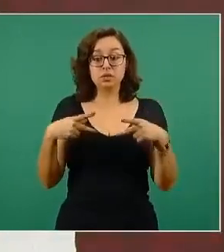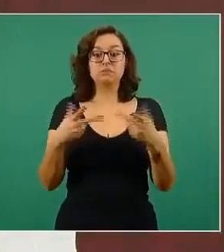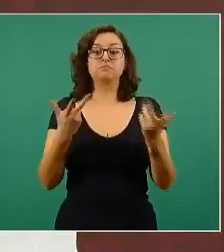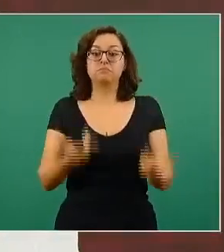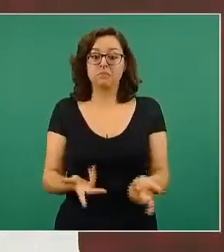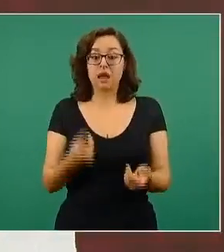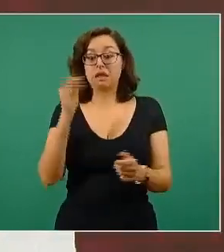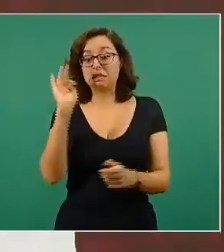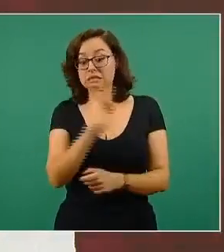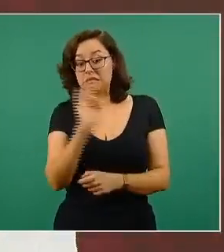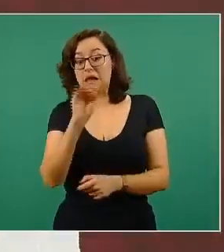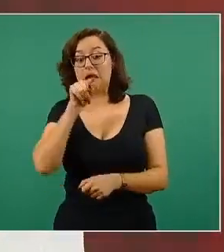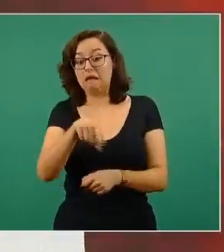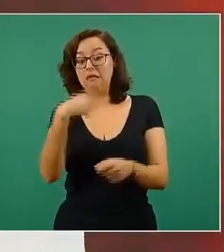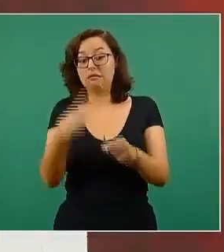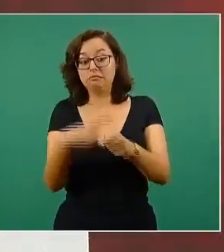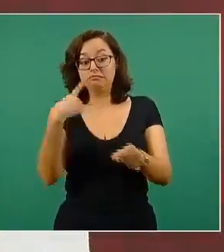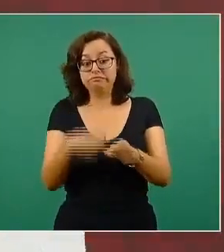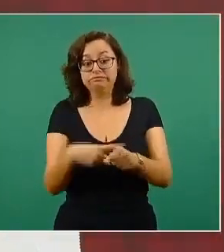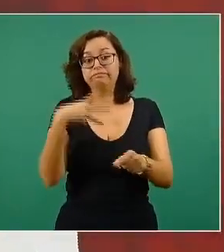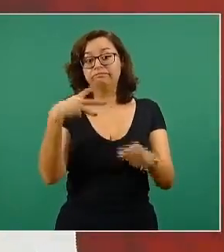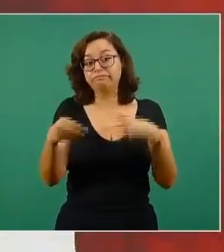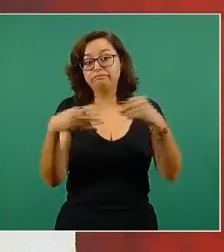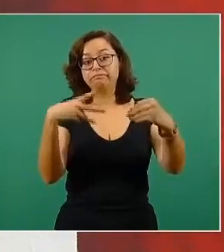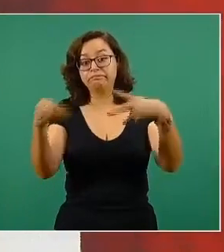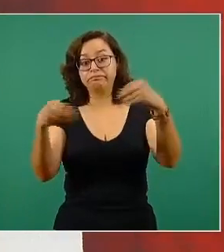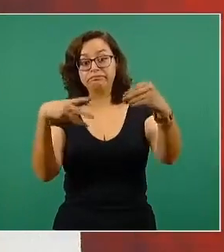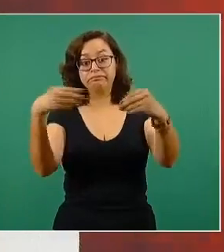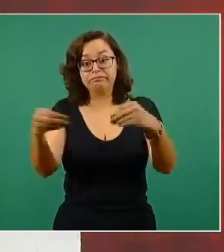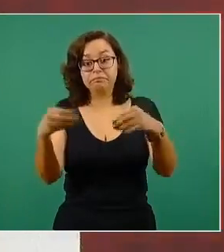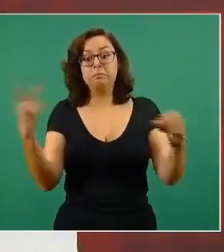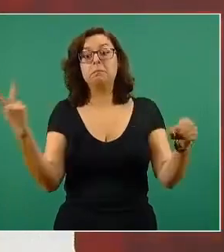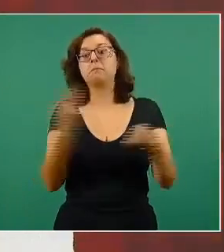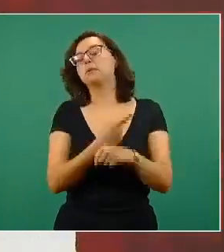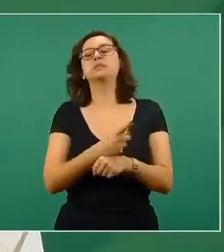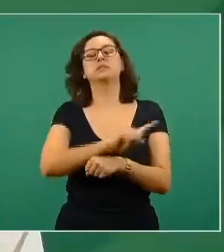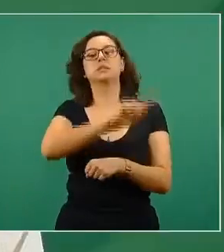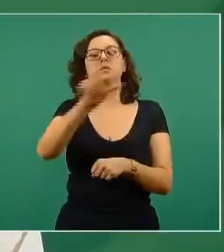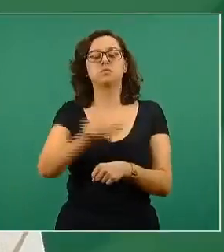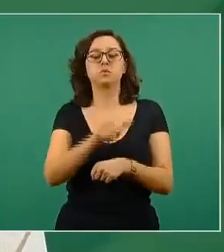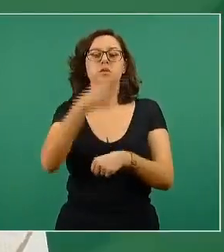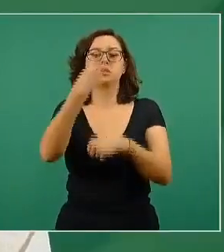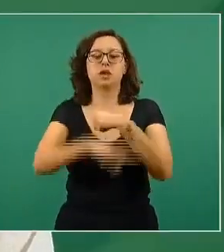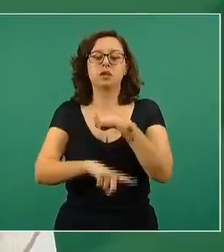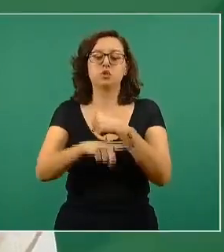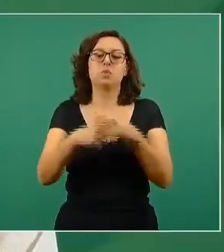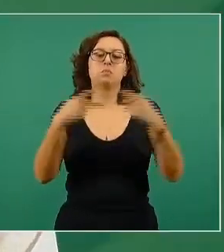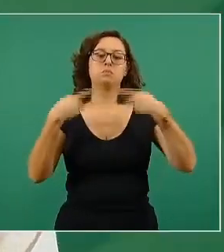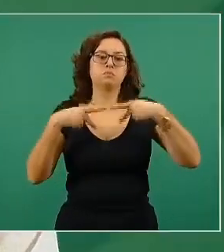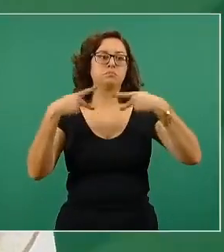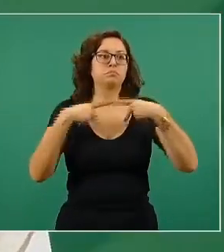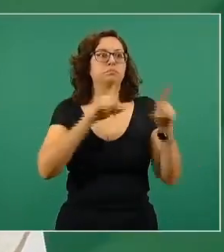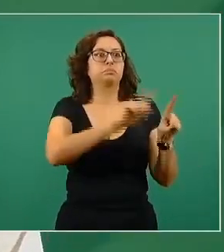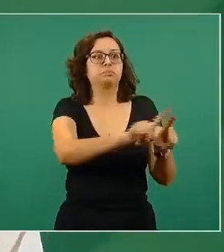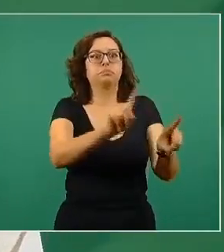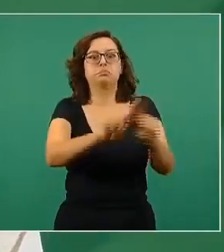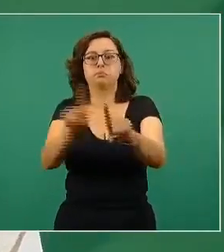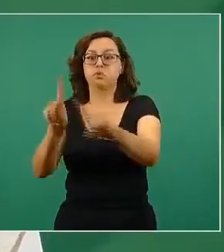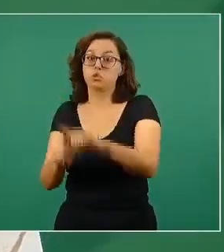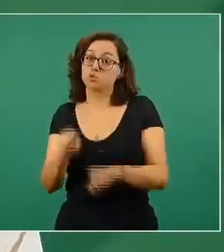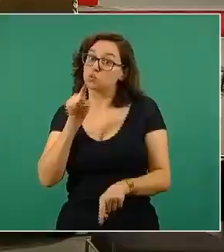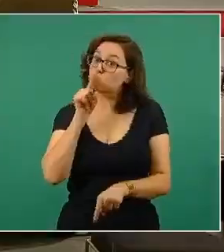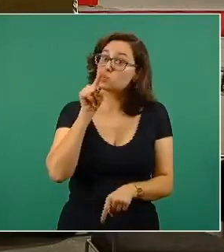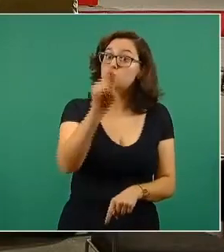un brote. Y eso le va a causar daños a las personas que trabajan bajo su responsabilidad, lo cual posiblemente se convertiría